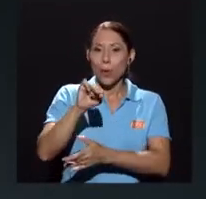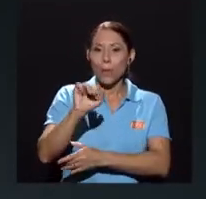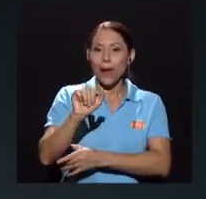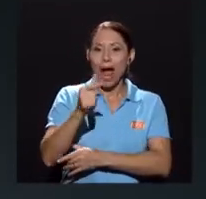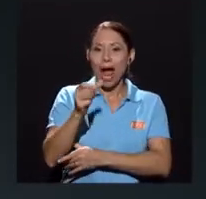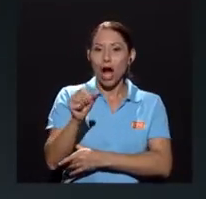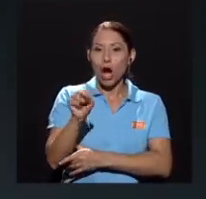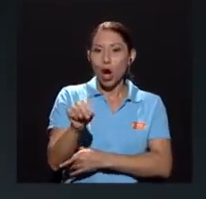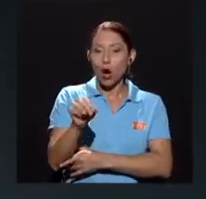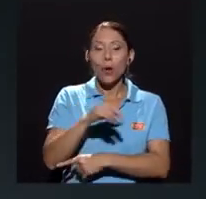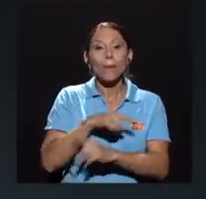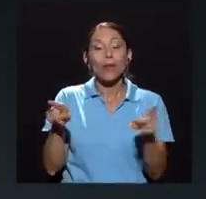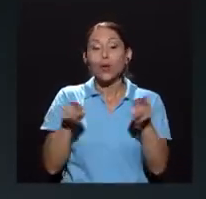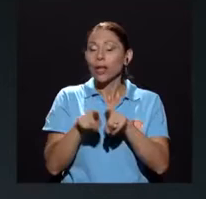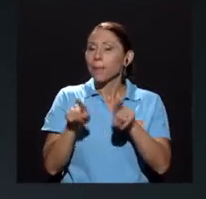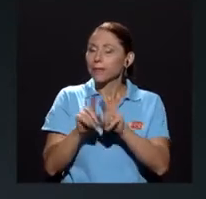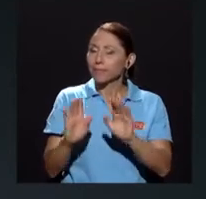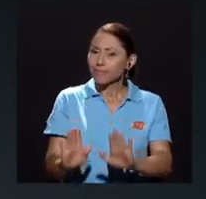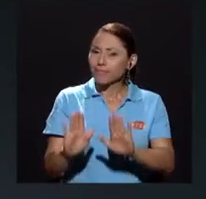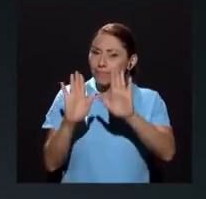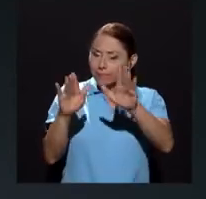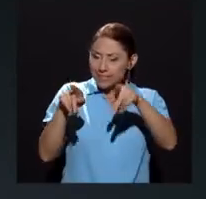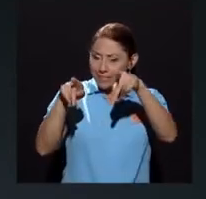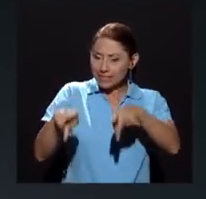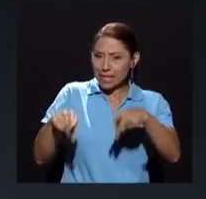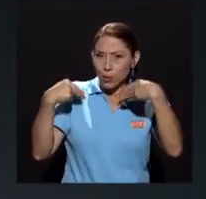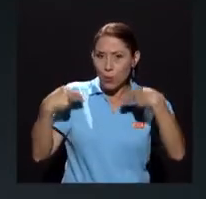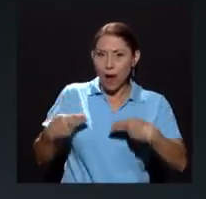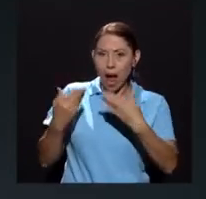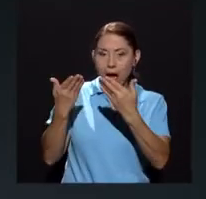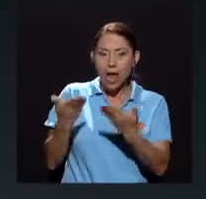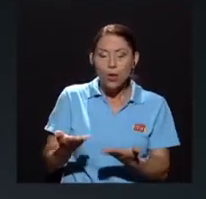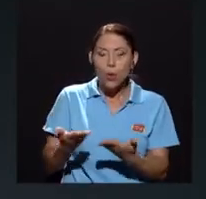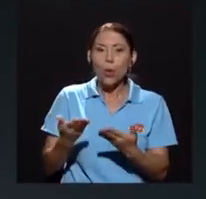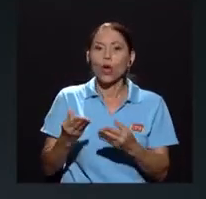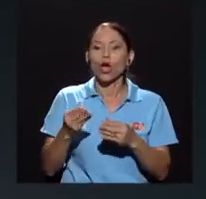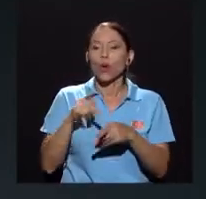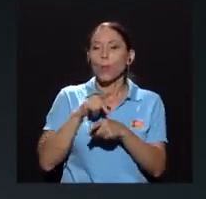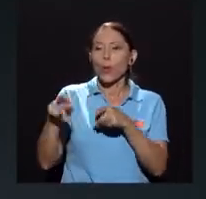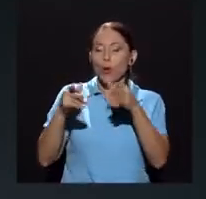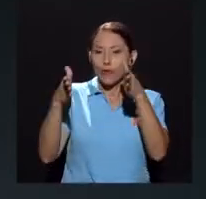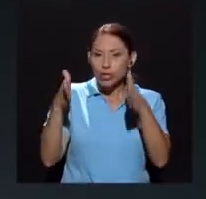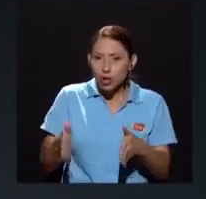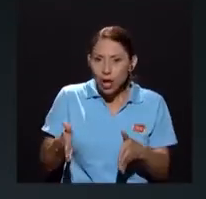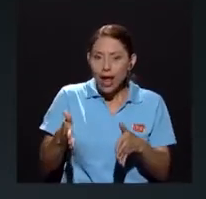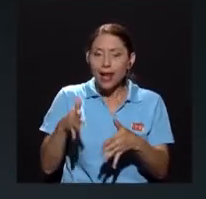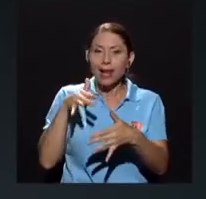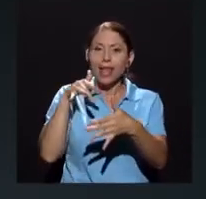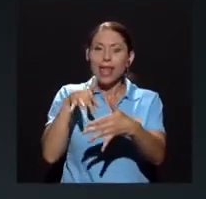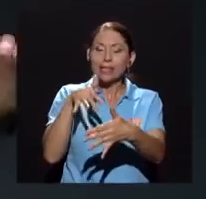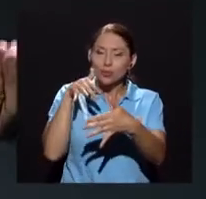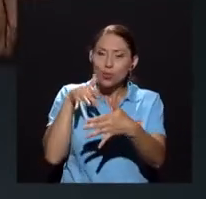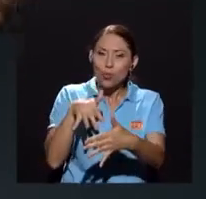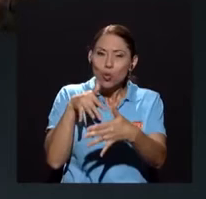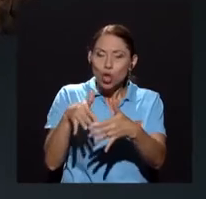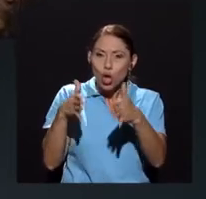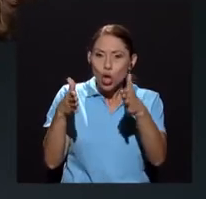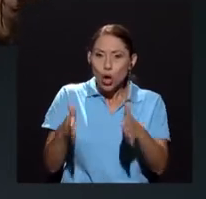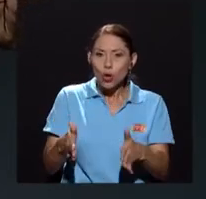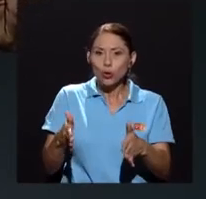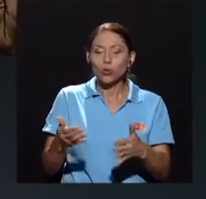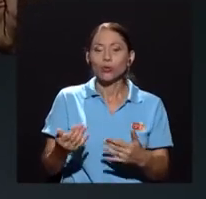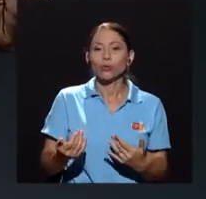al estupendo ser humano y al profesional estudioso y